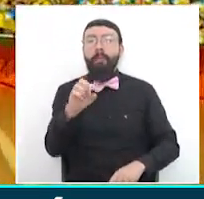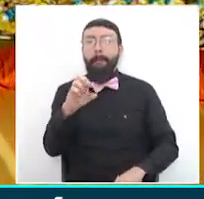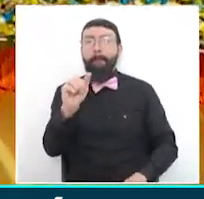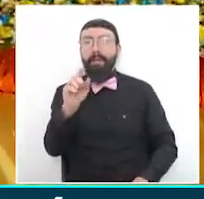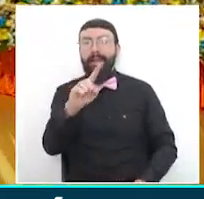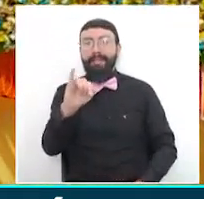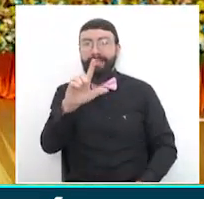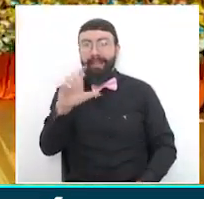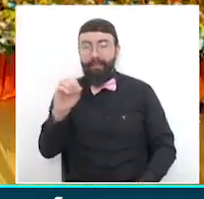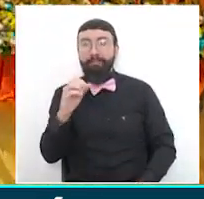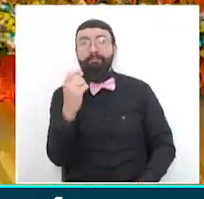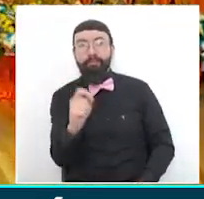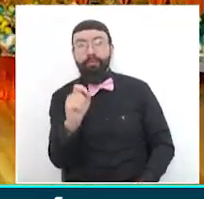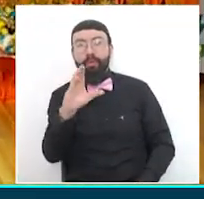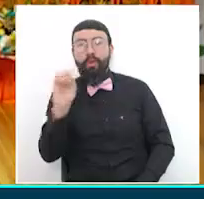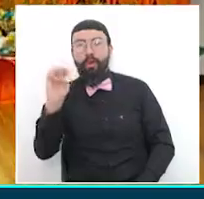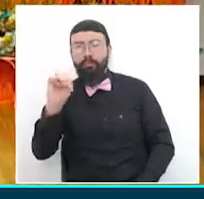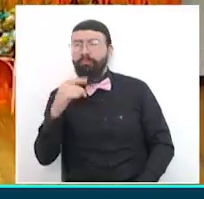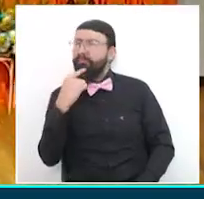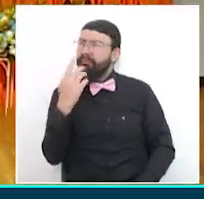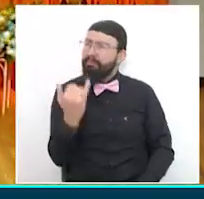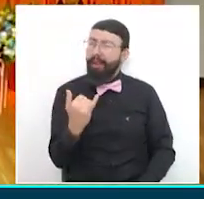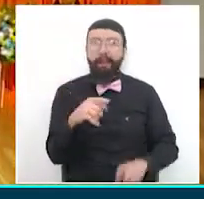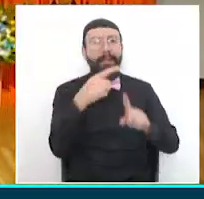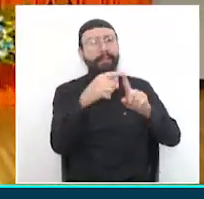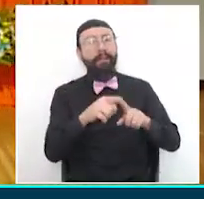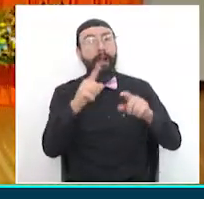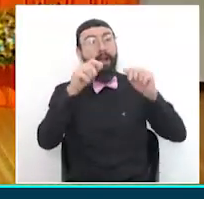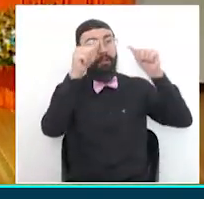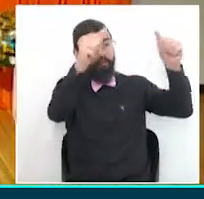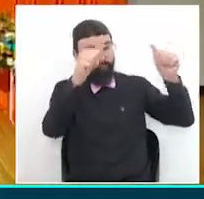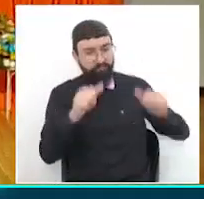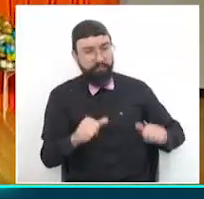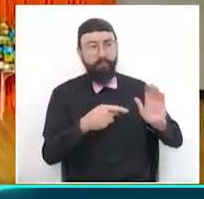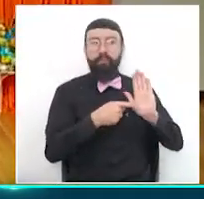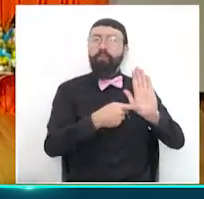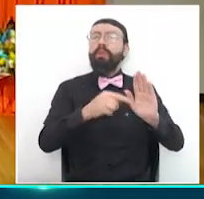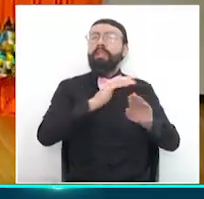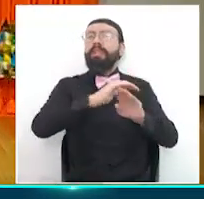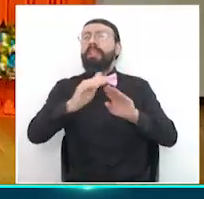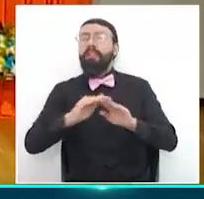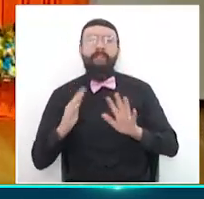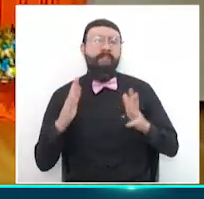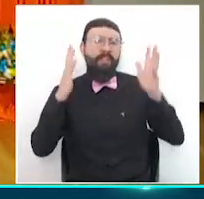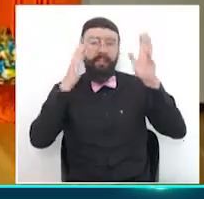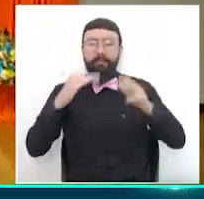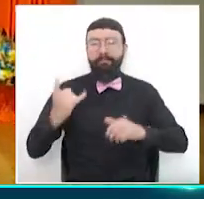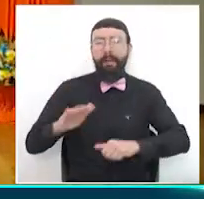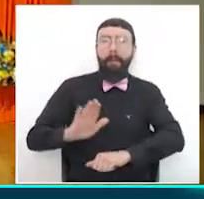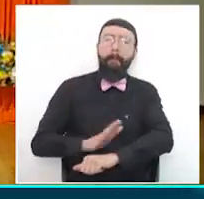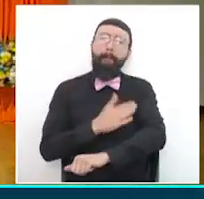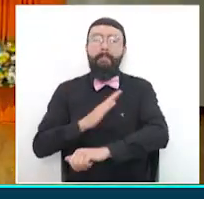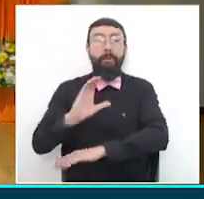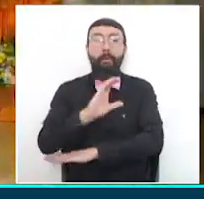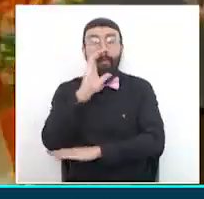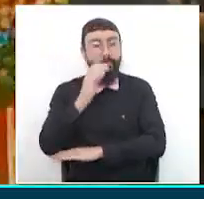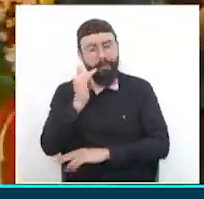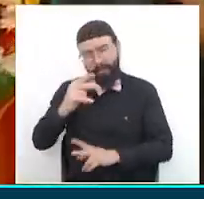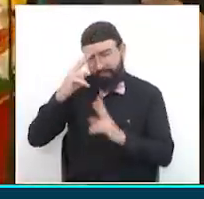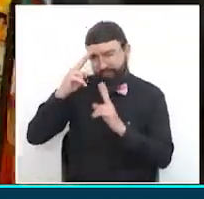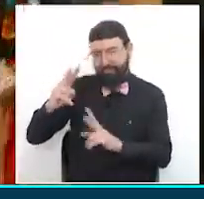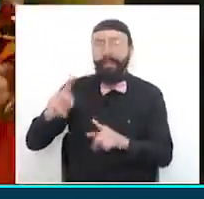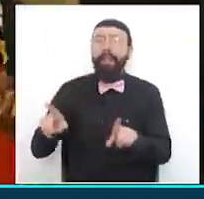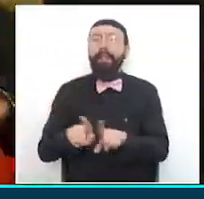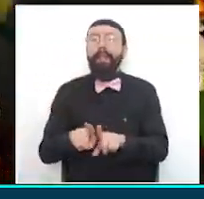deberá contener los elementos que lleven a interpretar la divulgación del Festival Nacional del Pasillo Colombiano, en homenaje a los hermanos